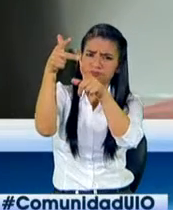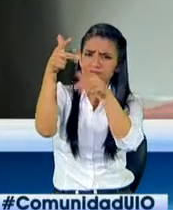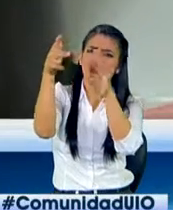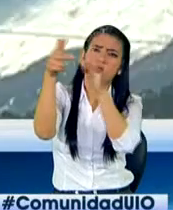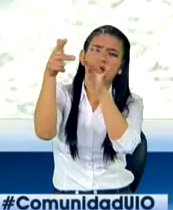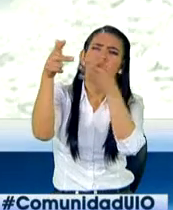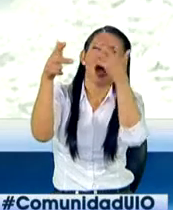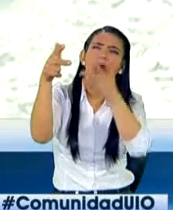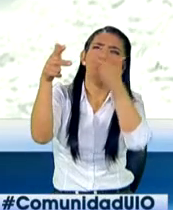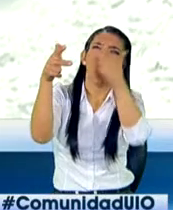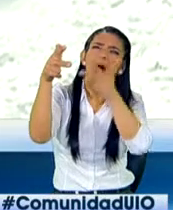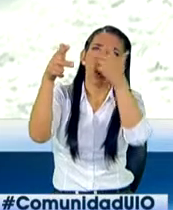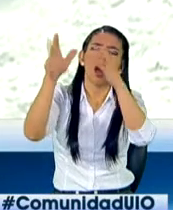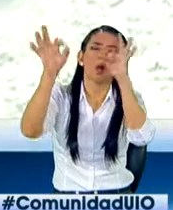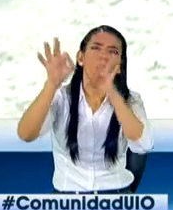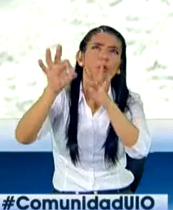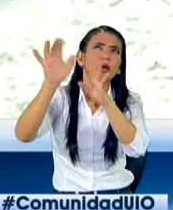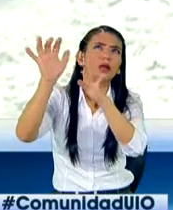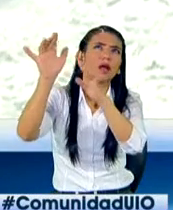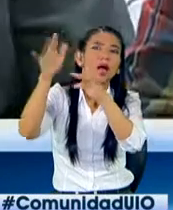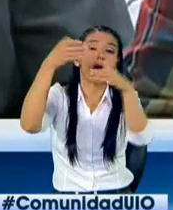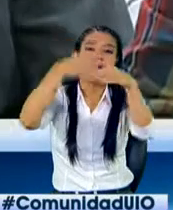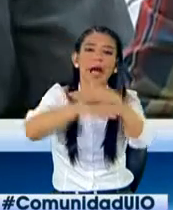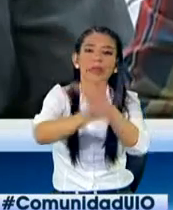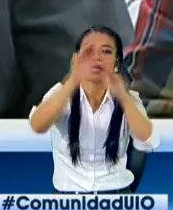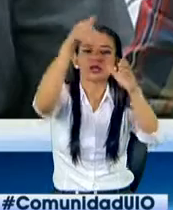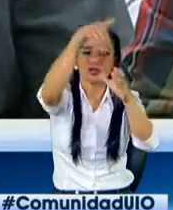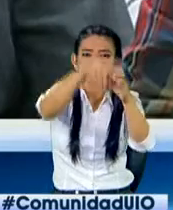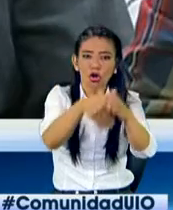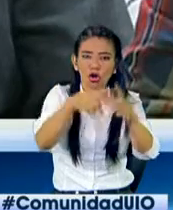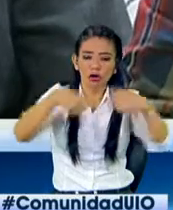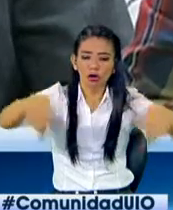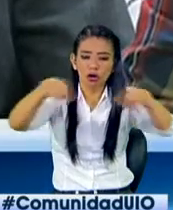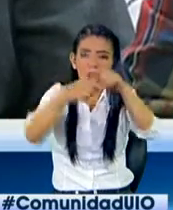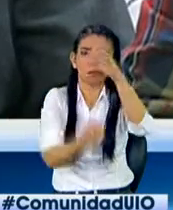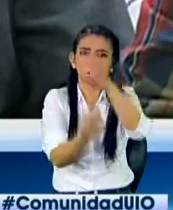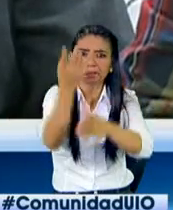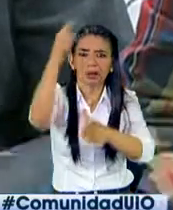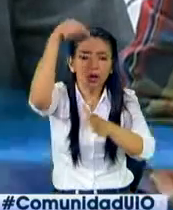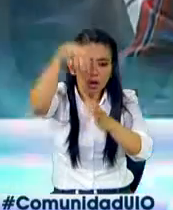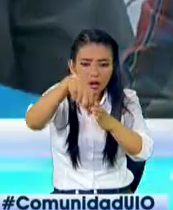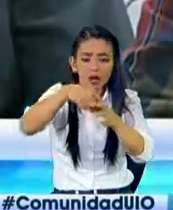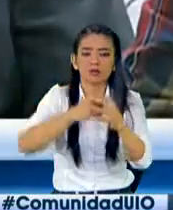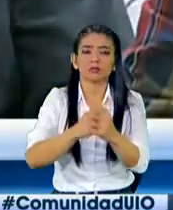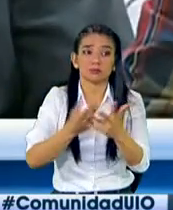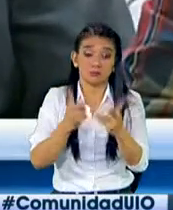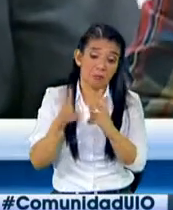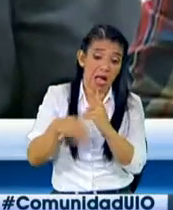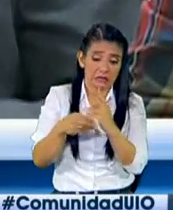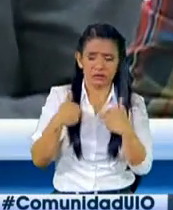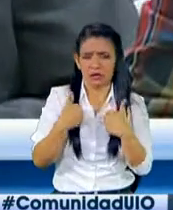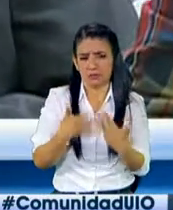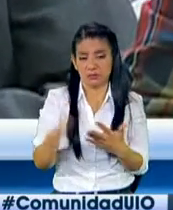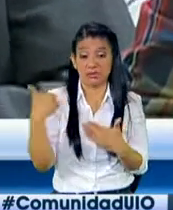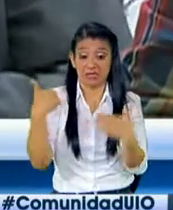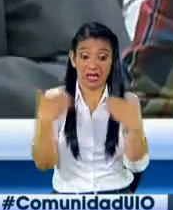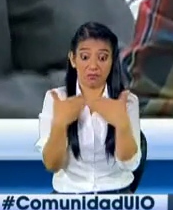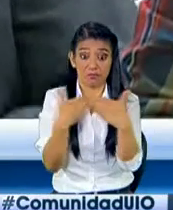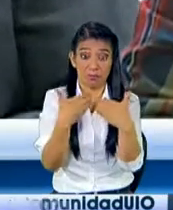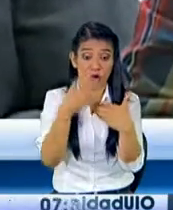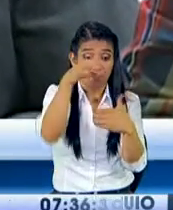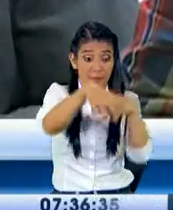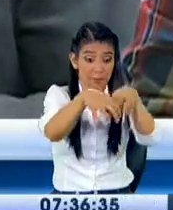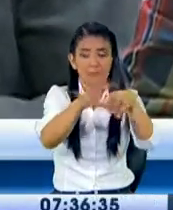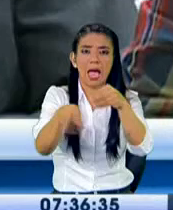la temperatura relativa al interior del coloso, que nos va a permitir complementar con el equipo que ya está instalado ahí